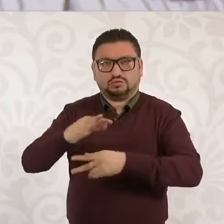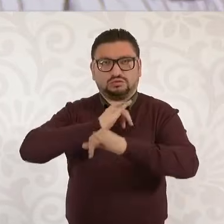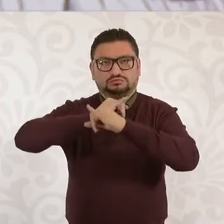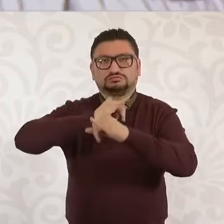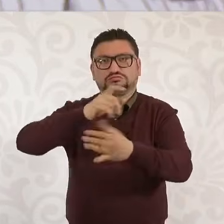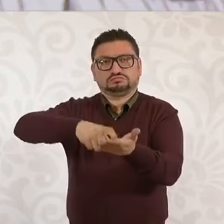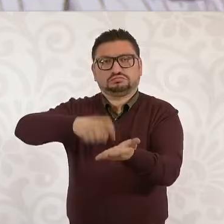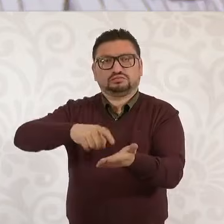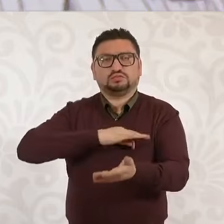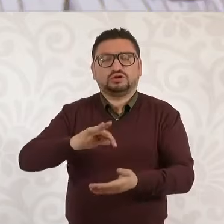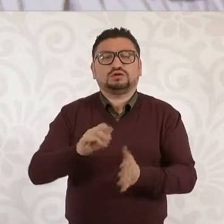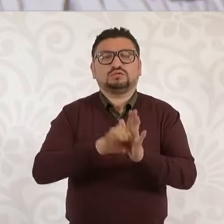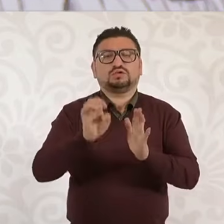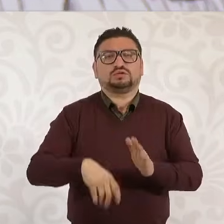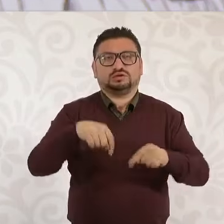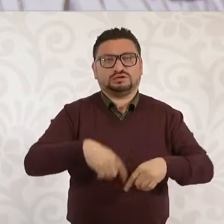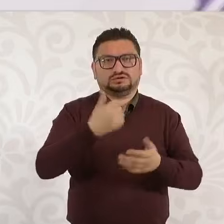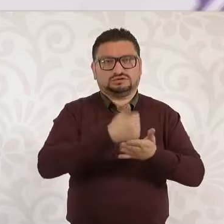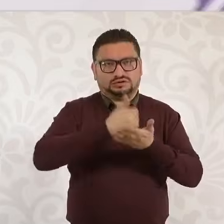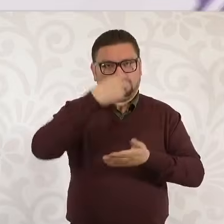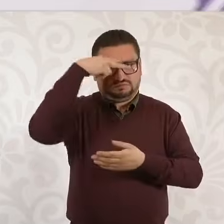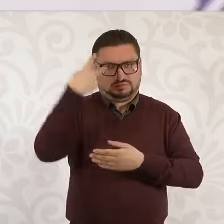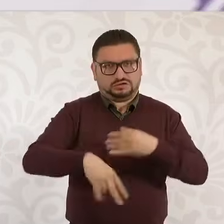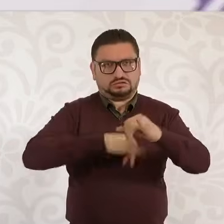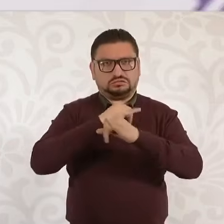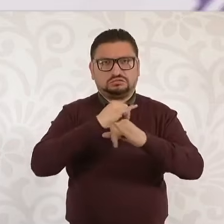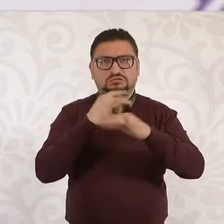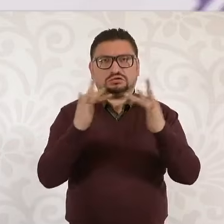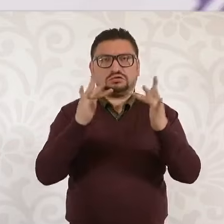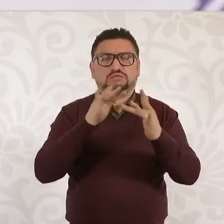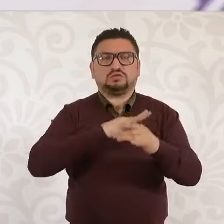Entonces, por ejemplo, aquí en la Ciudad de México ya hay voto electrónico para